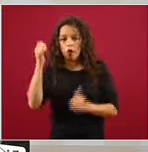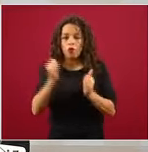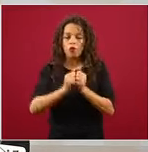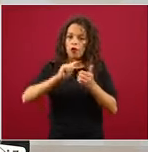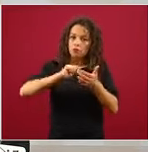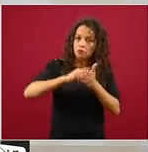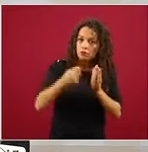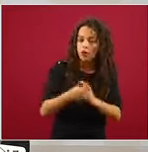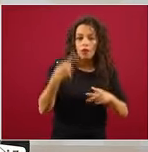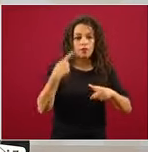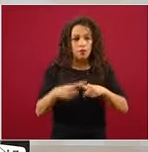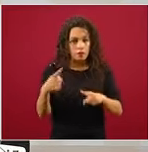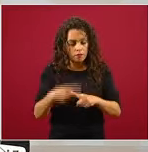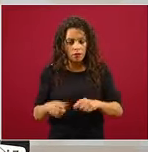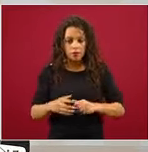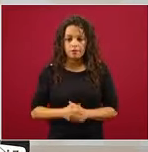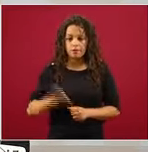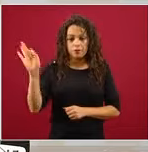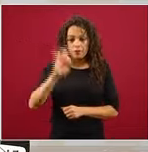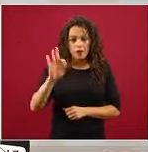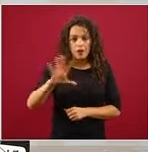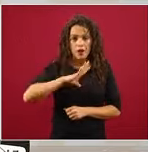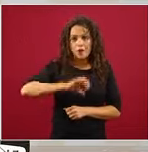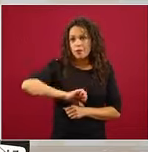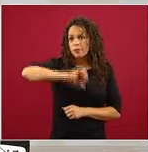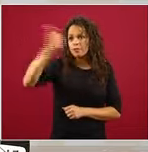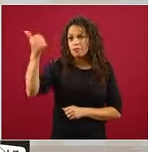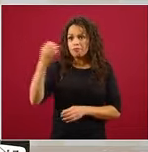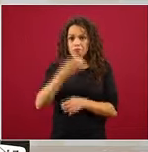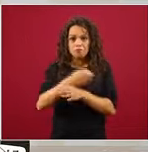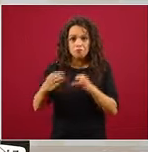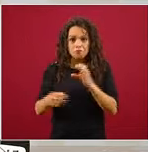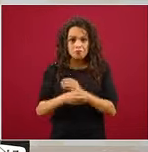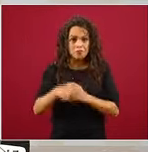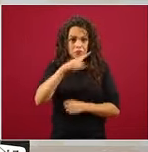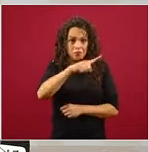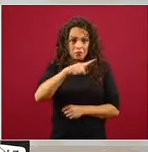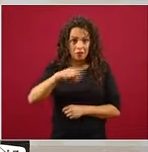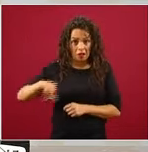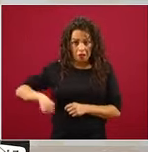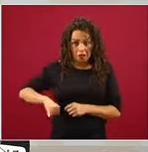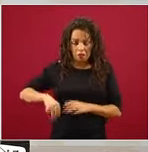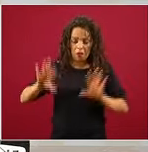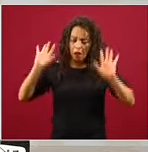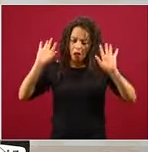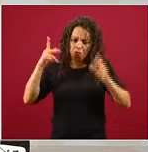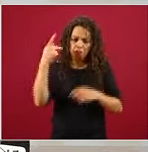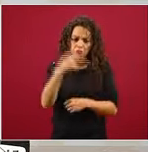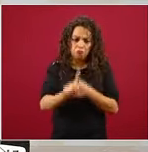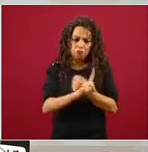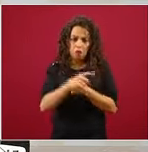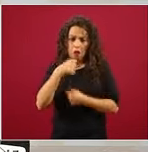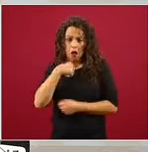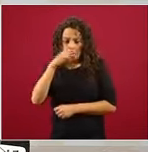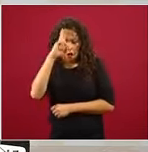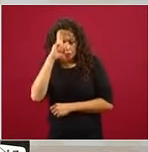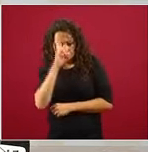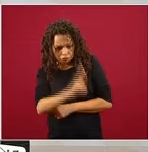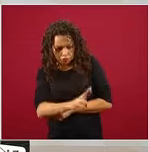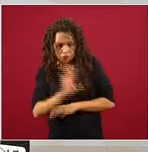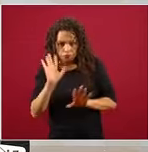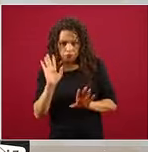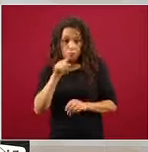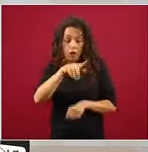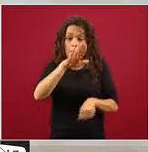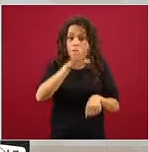otras cosas, tiene inquietudes de otro carácter, pues respetamos, hemos dicho, respetamos que alguien prefiera tener otras